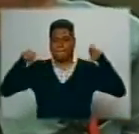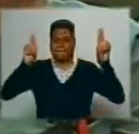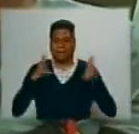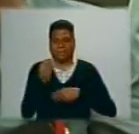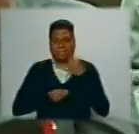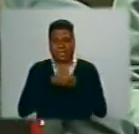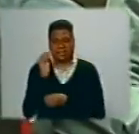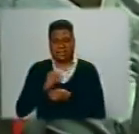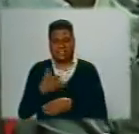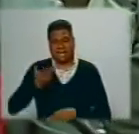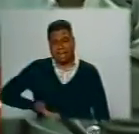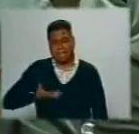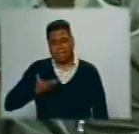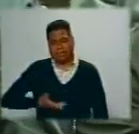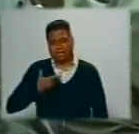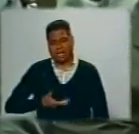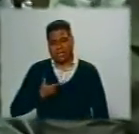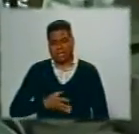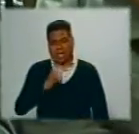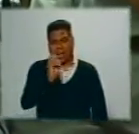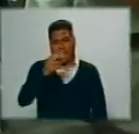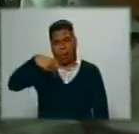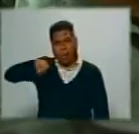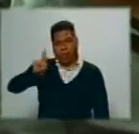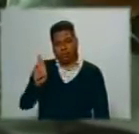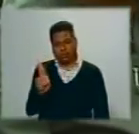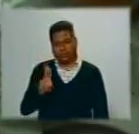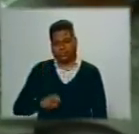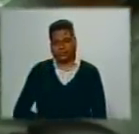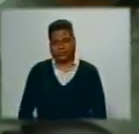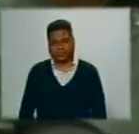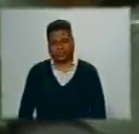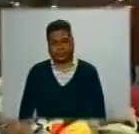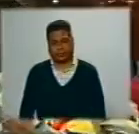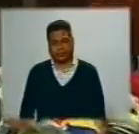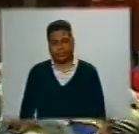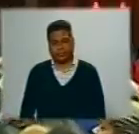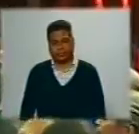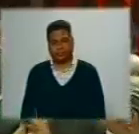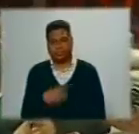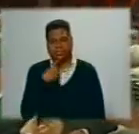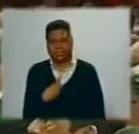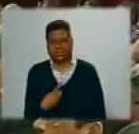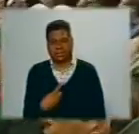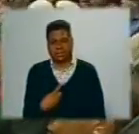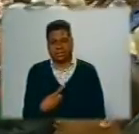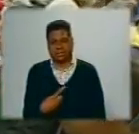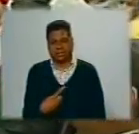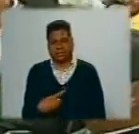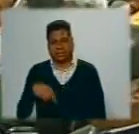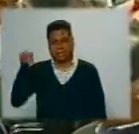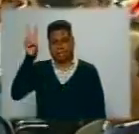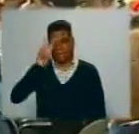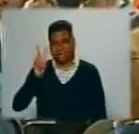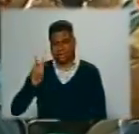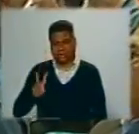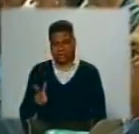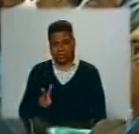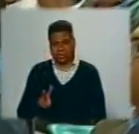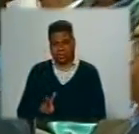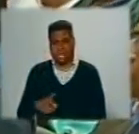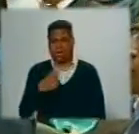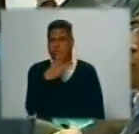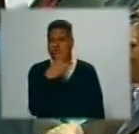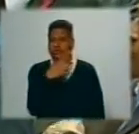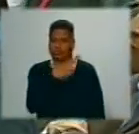esta importante organización. Considerando que la República Bolivariana de Venezuela no